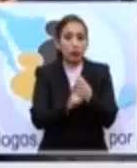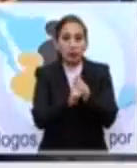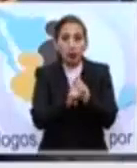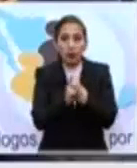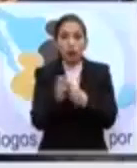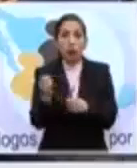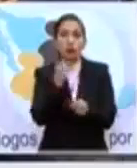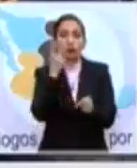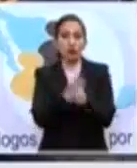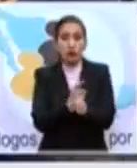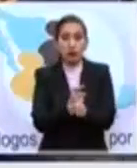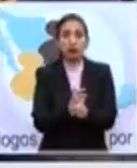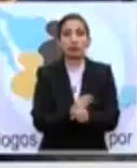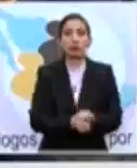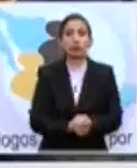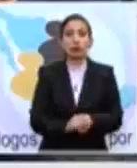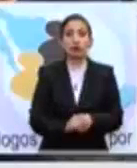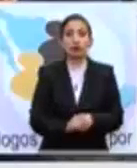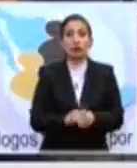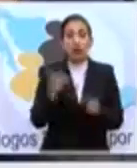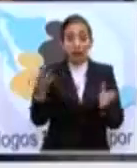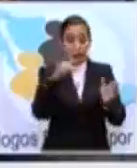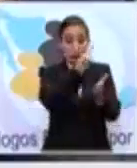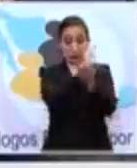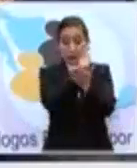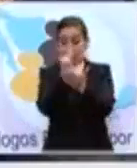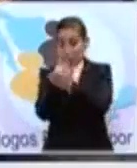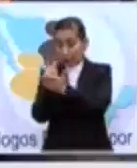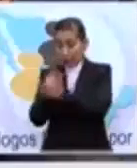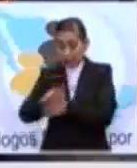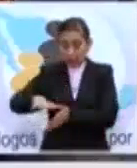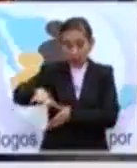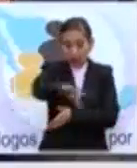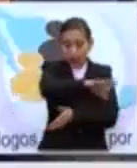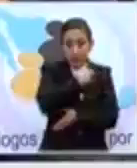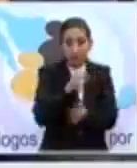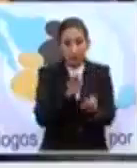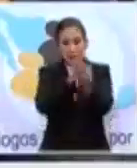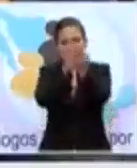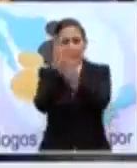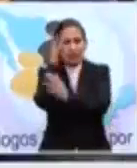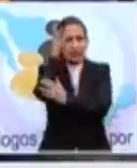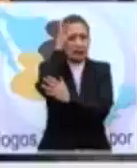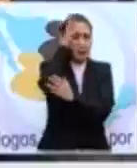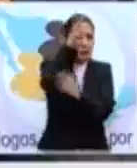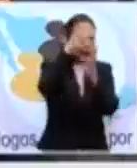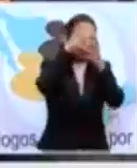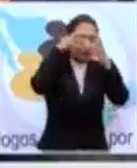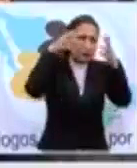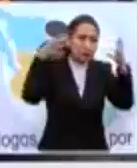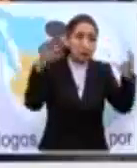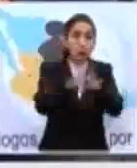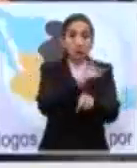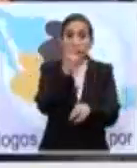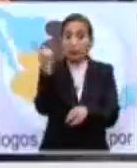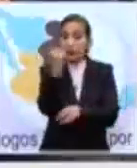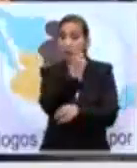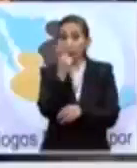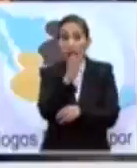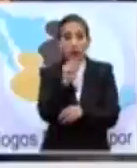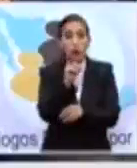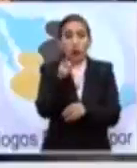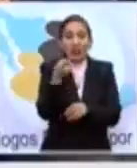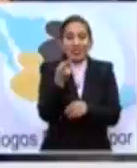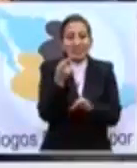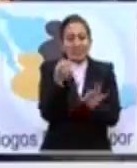que enfrenta el país, y por tanto las reformas están ante un reto muy grande porque tal vez no